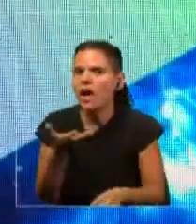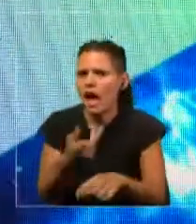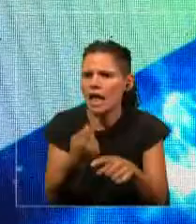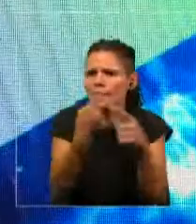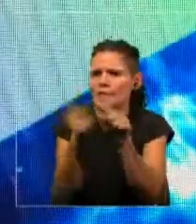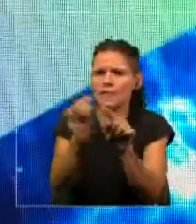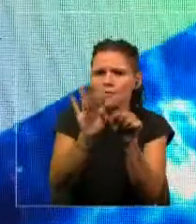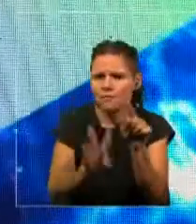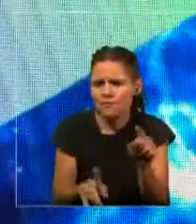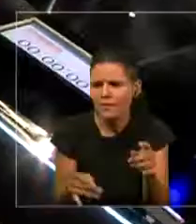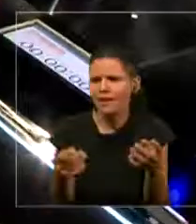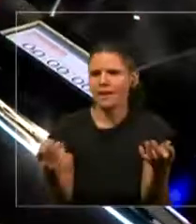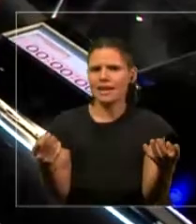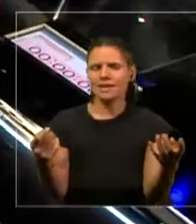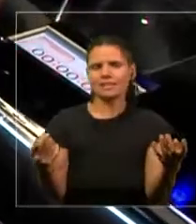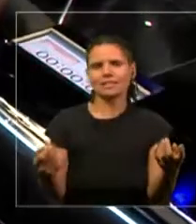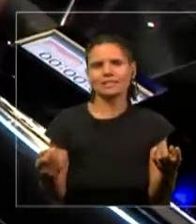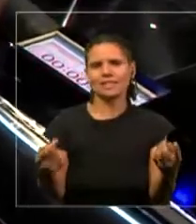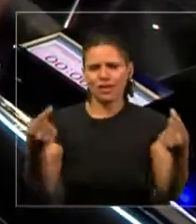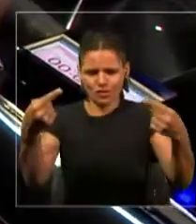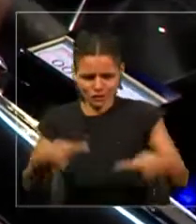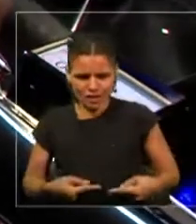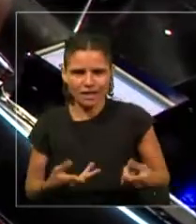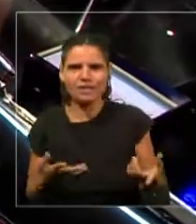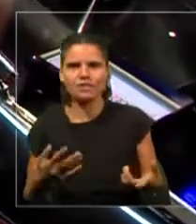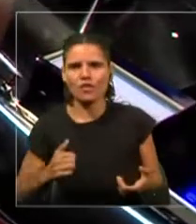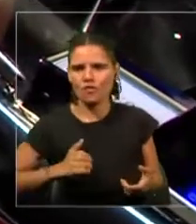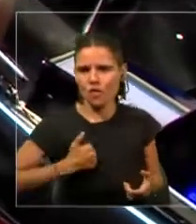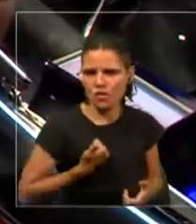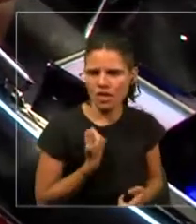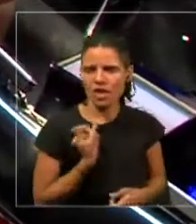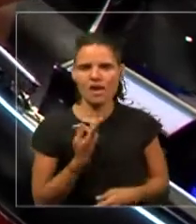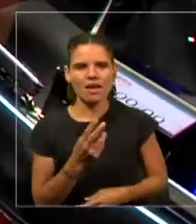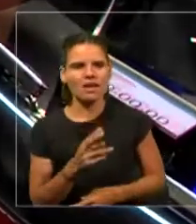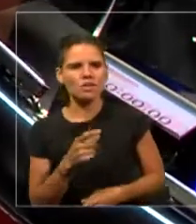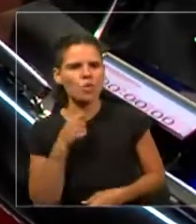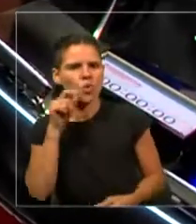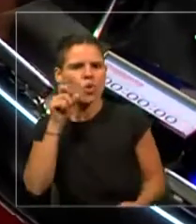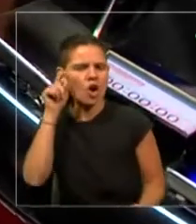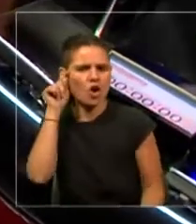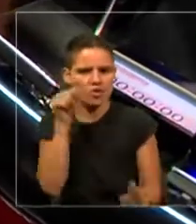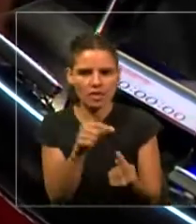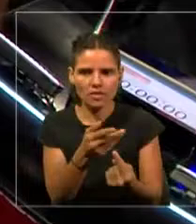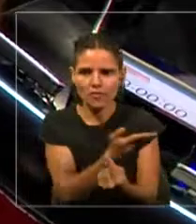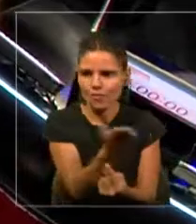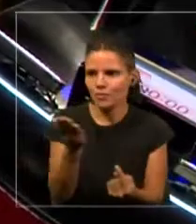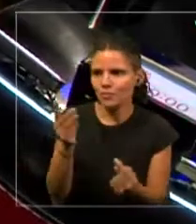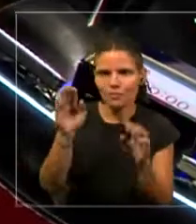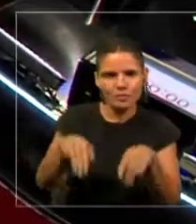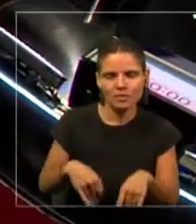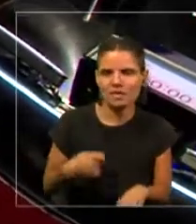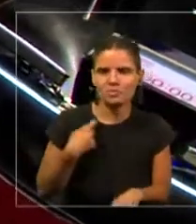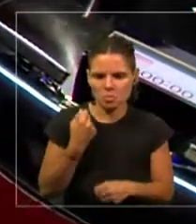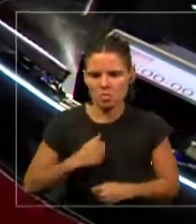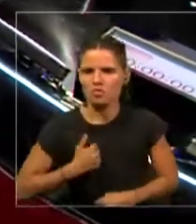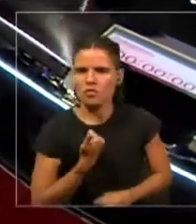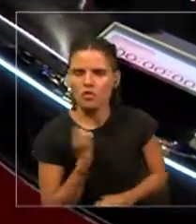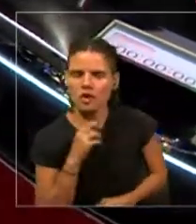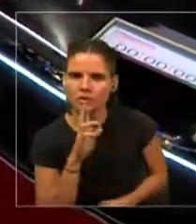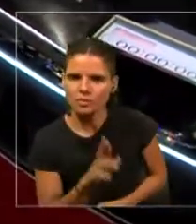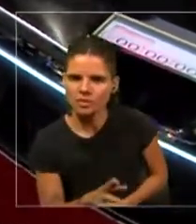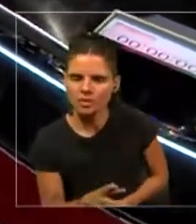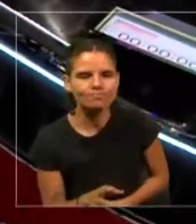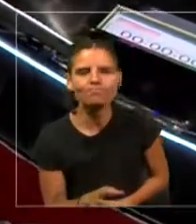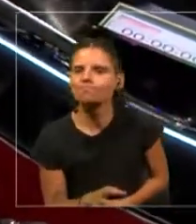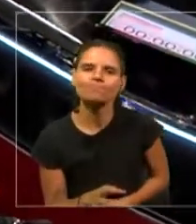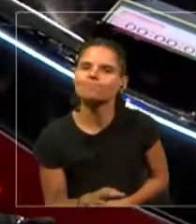pluralidad, contradicción, voluntad de responder a objetivos comunes, ¿no es cierto? No.